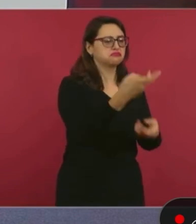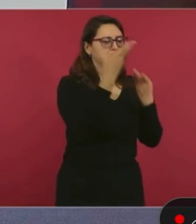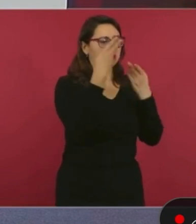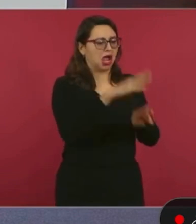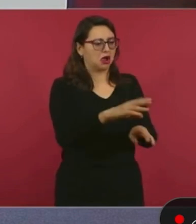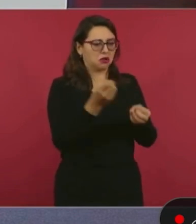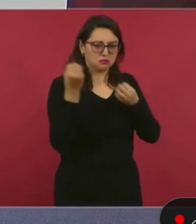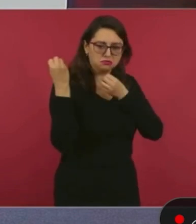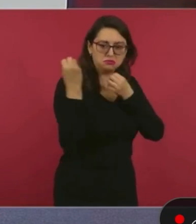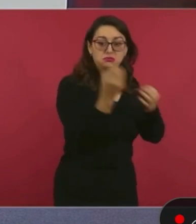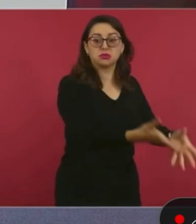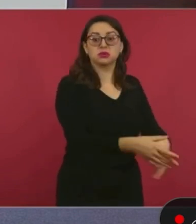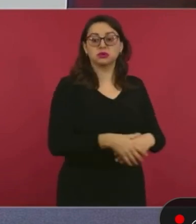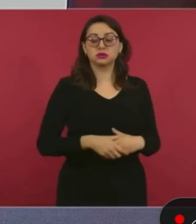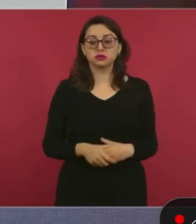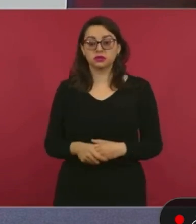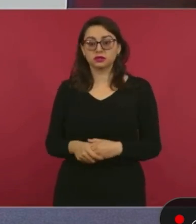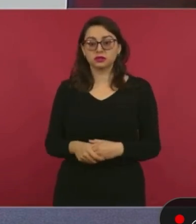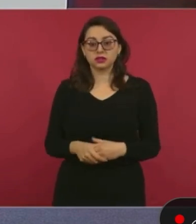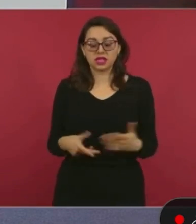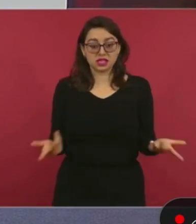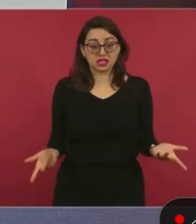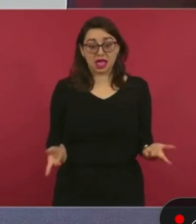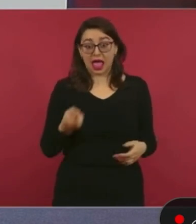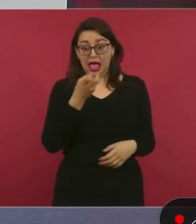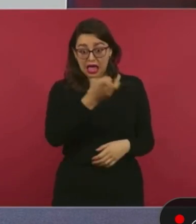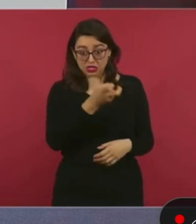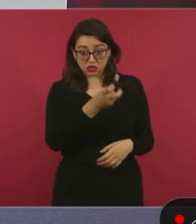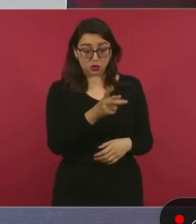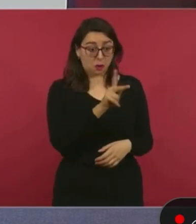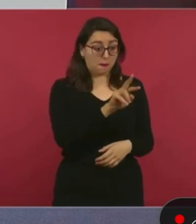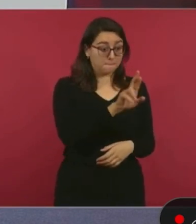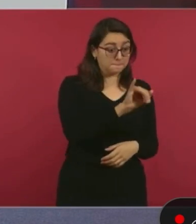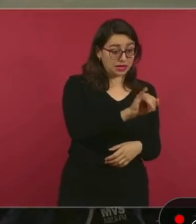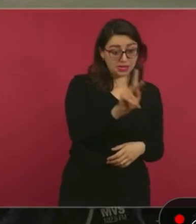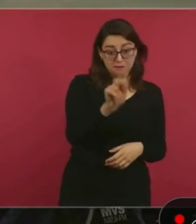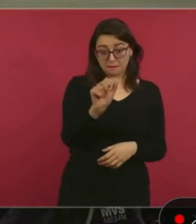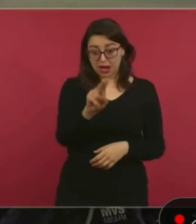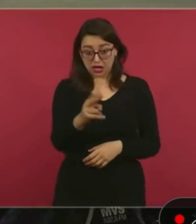Síguele. Todo esto es en contubernio. PRI-PAN.